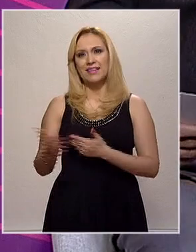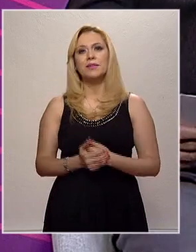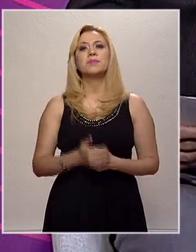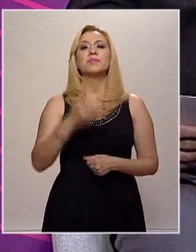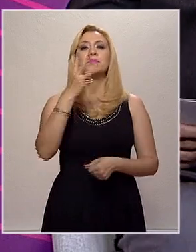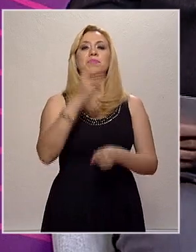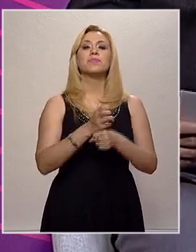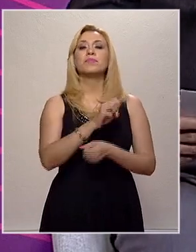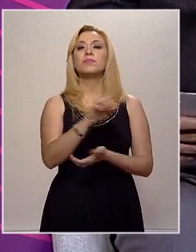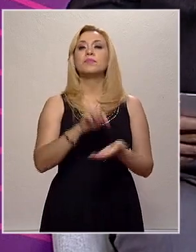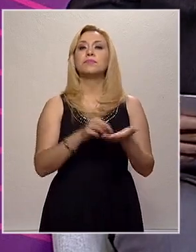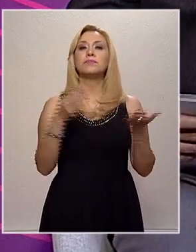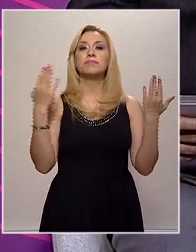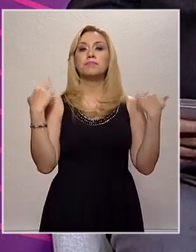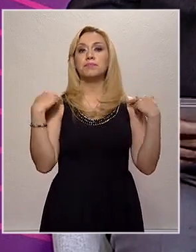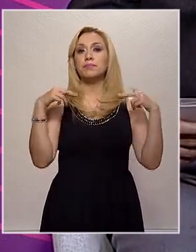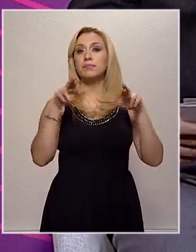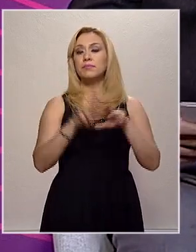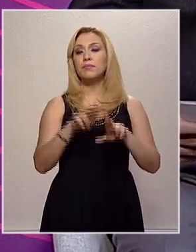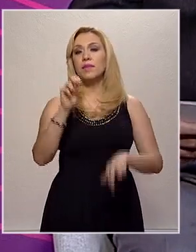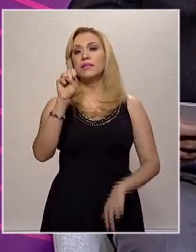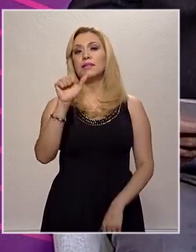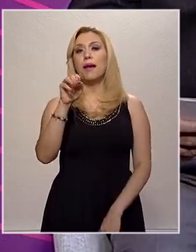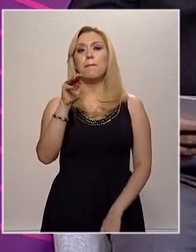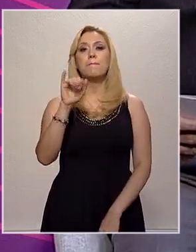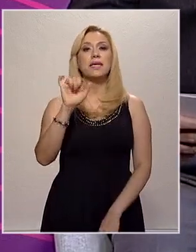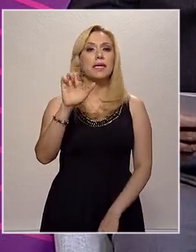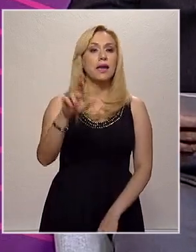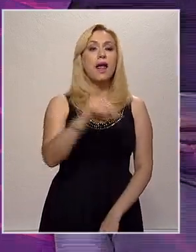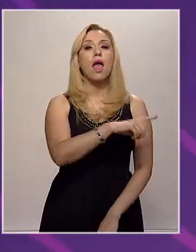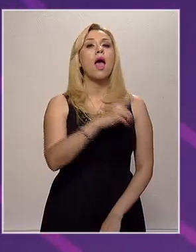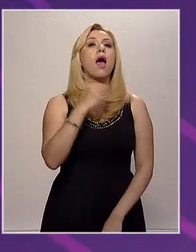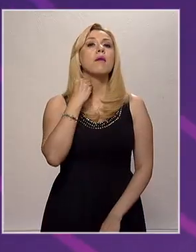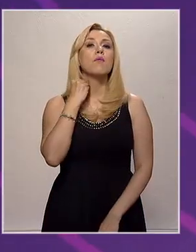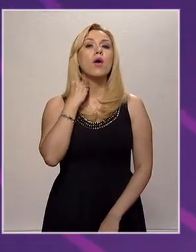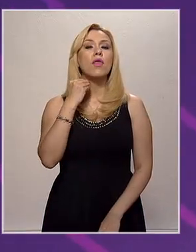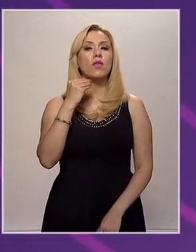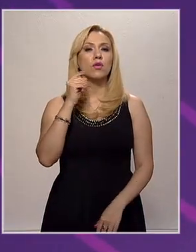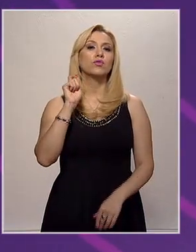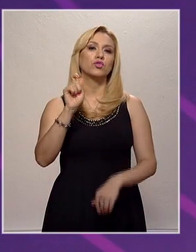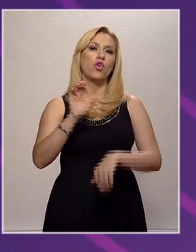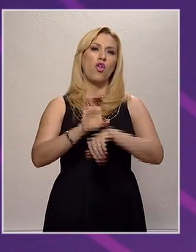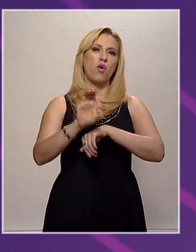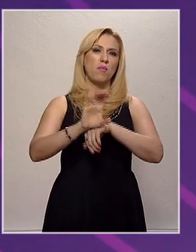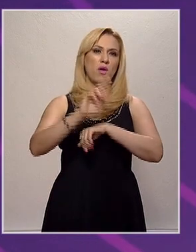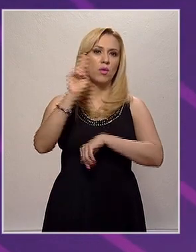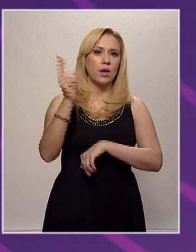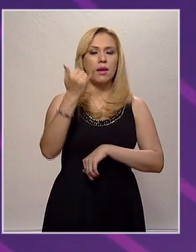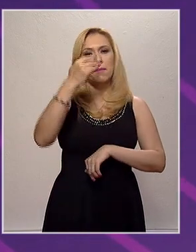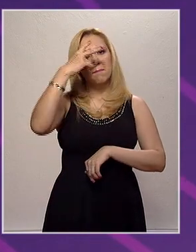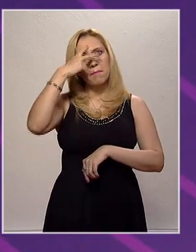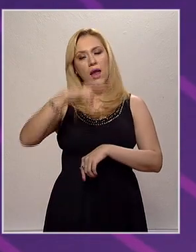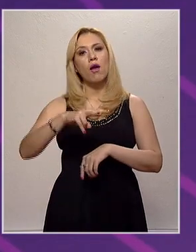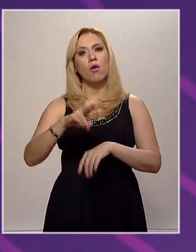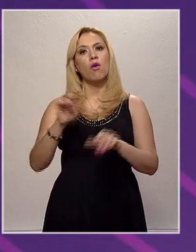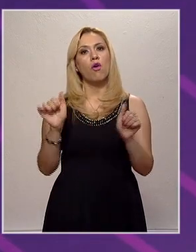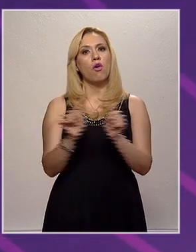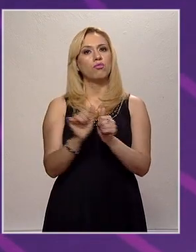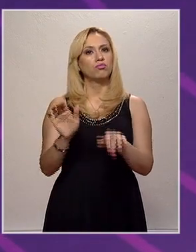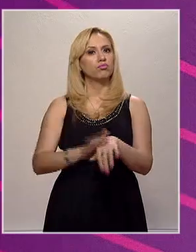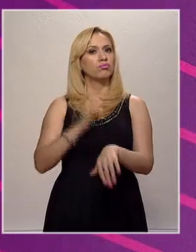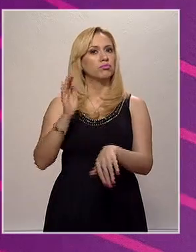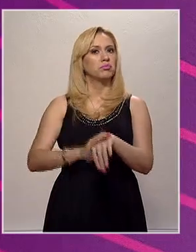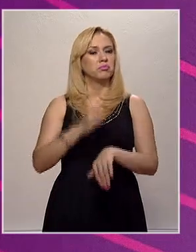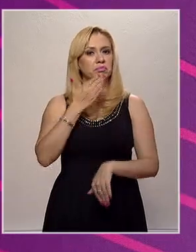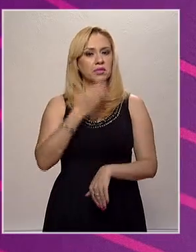tercer lugar, presento al maestro Samir Fajardo, abogado por la Universidad Nacional de Colombia y de México con acreditación del Ceneval, maestro en